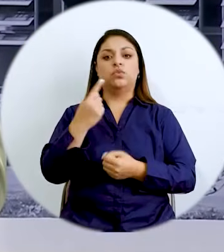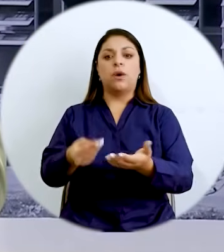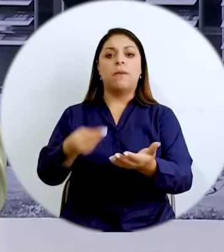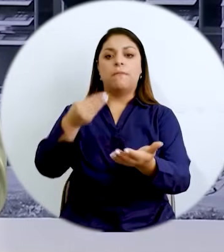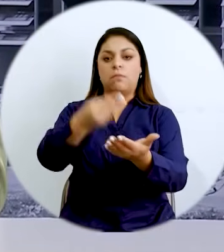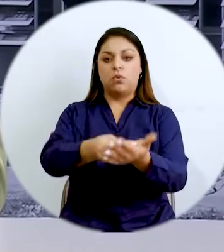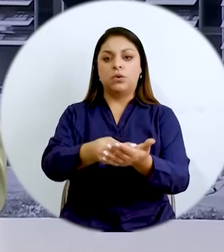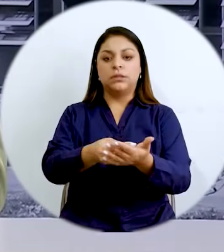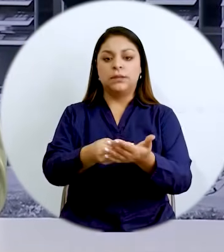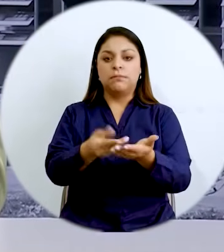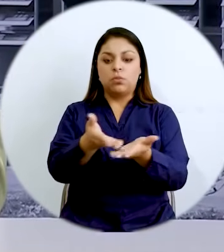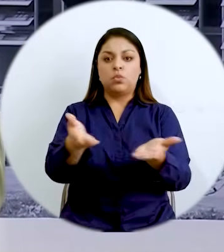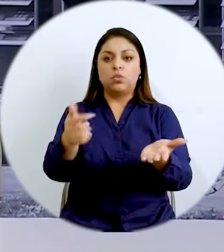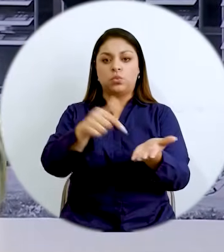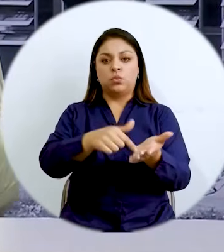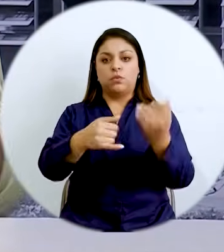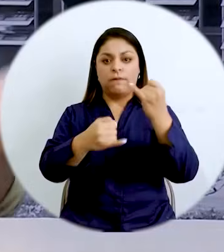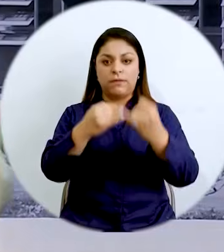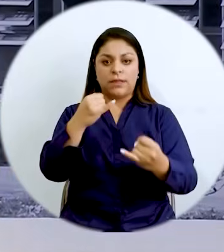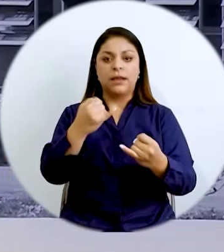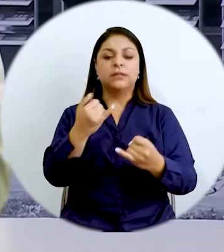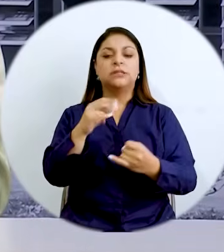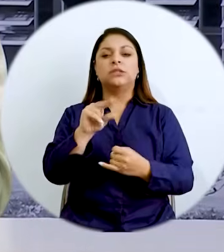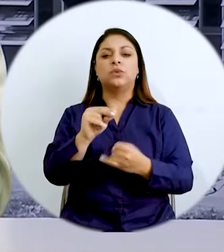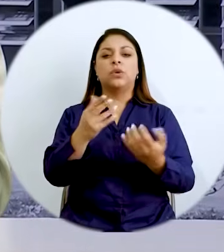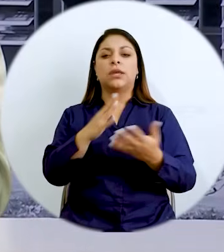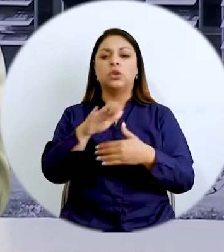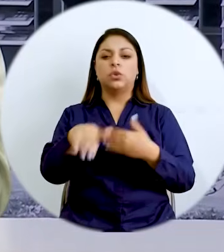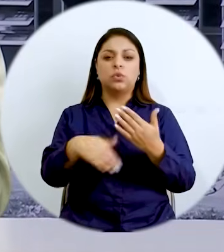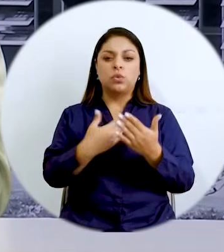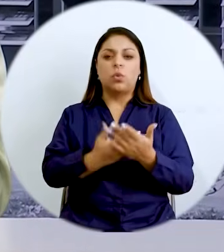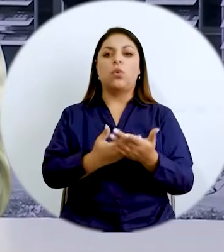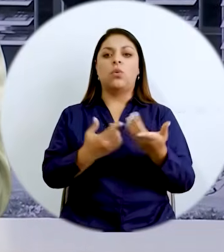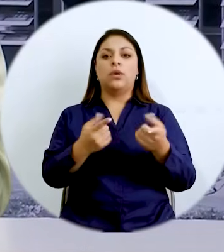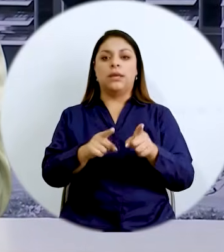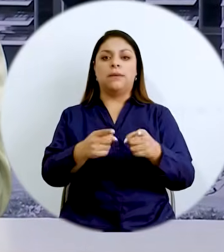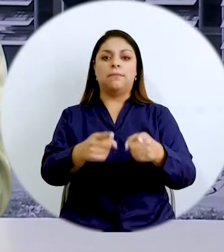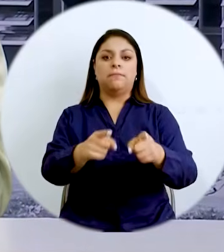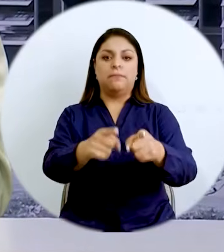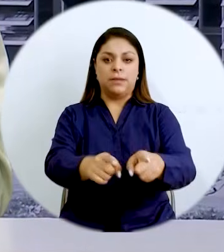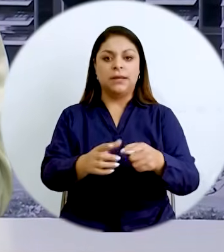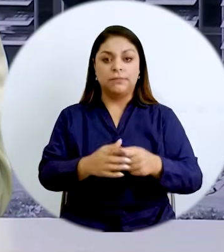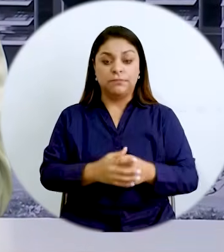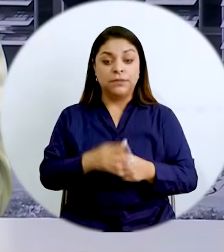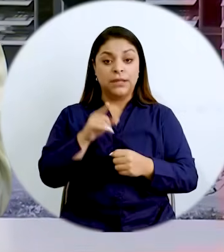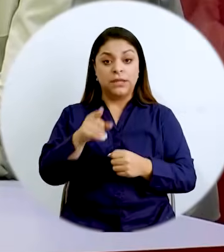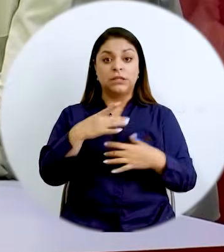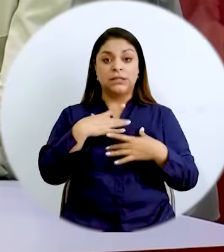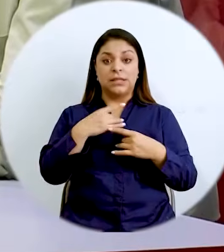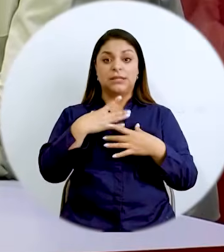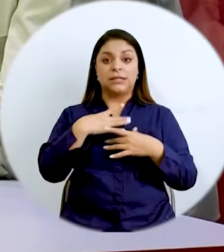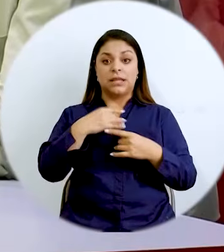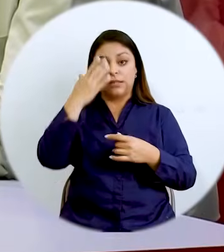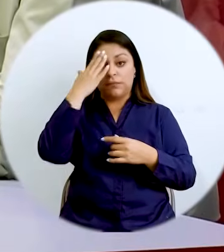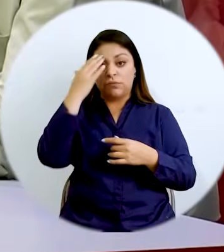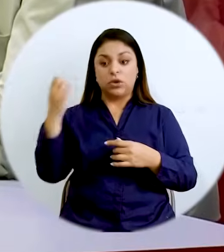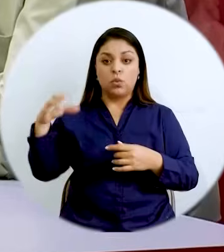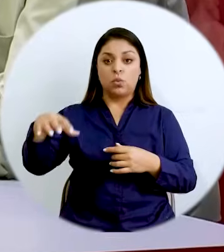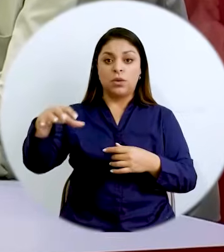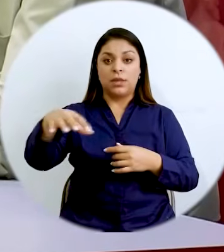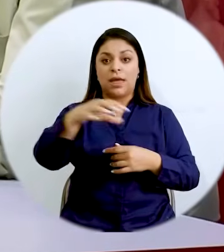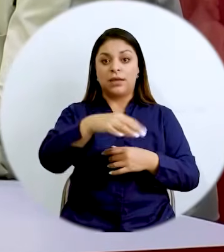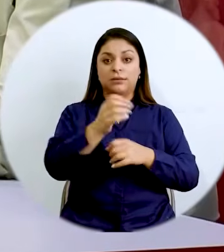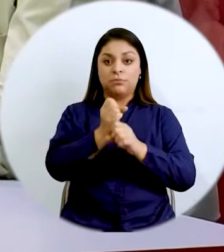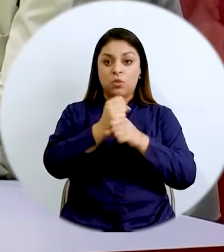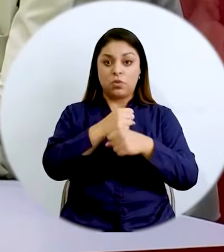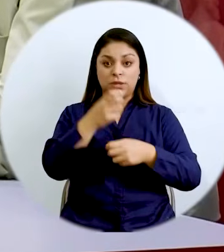bien mencionaba José, sino de todo lo que implica, ¿verdad? Y es bien interesante porque las unidades productivas lecheras en